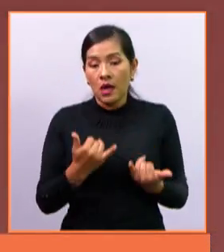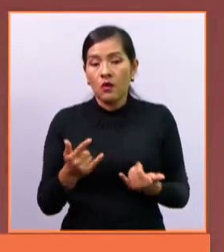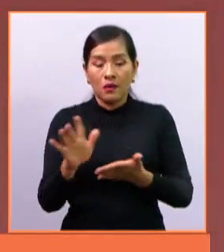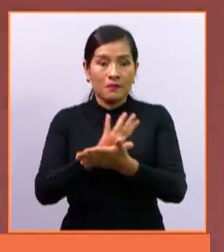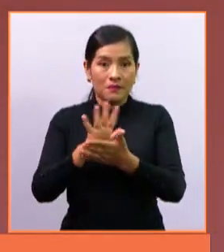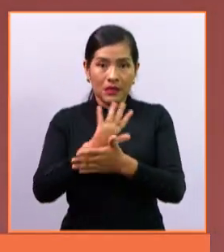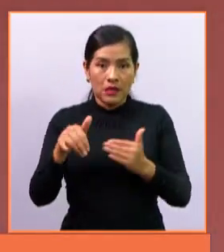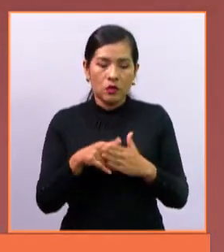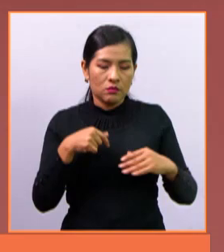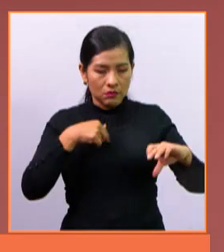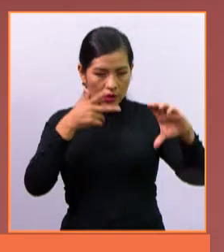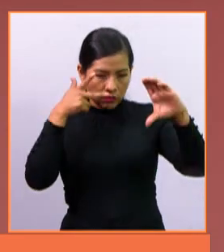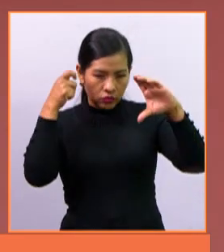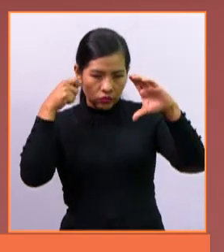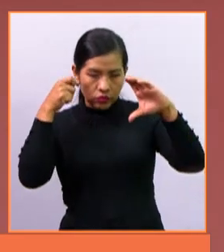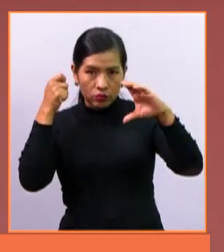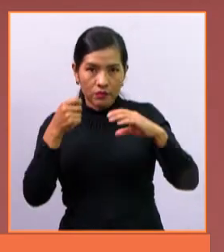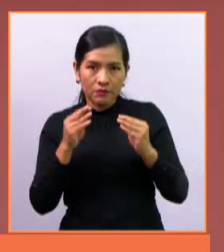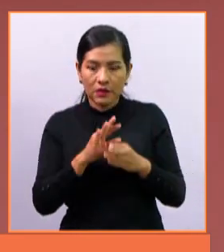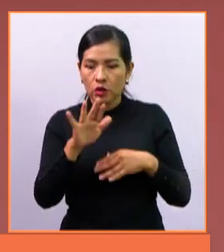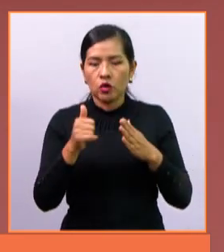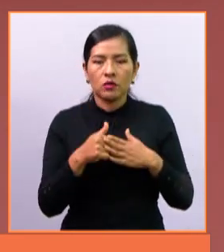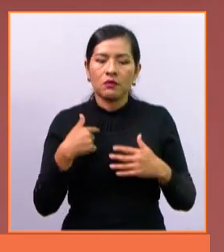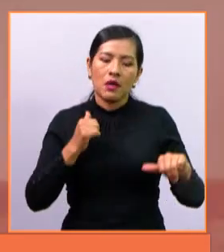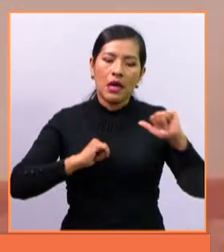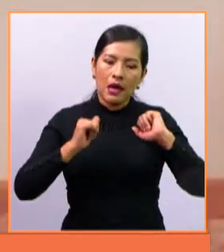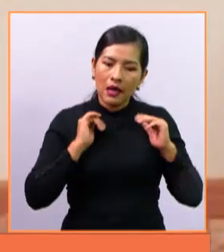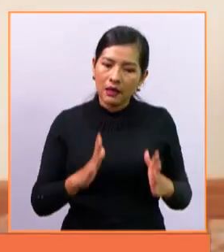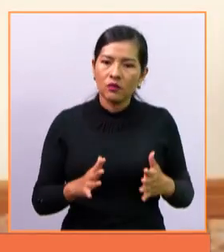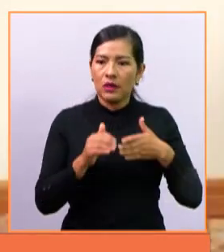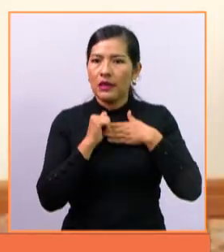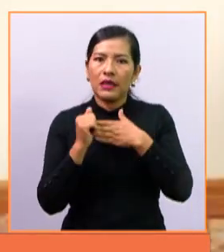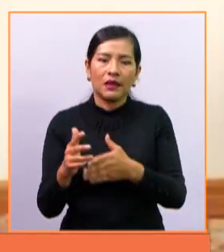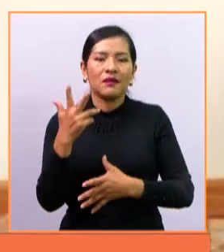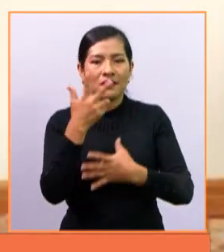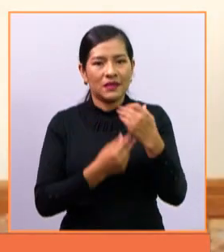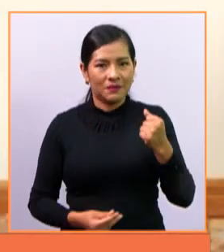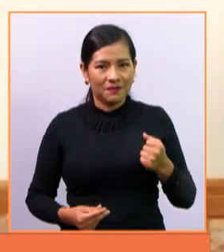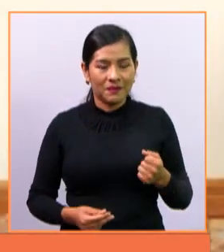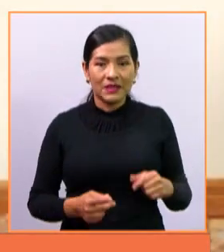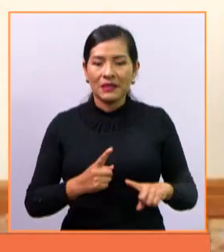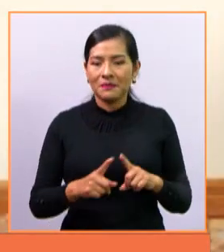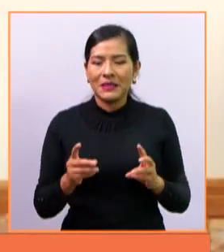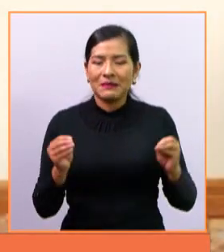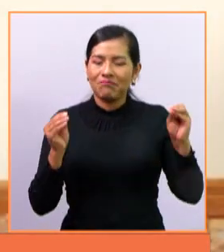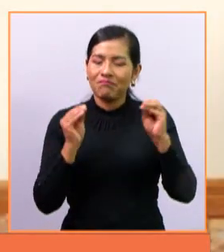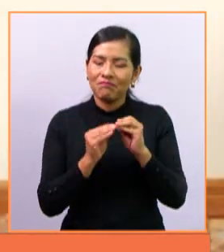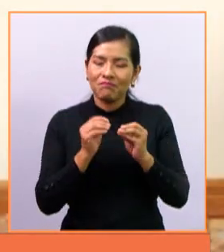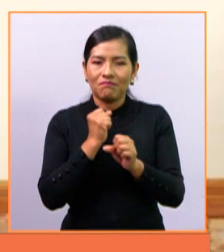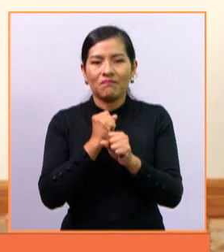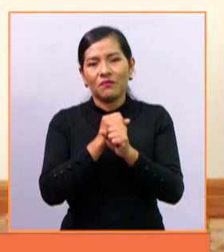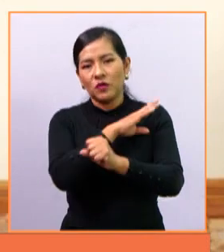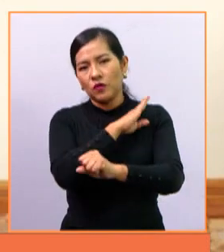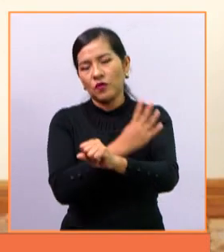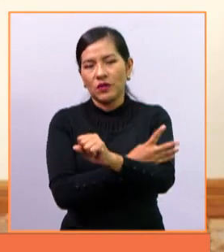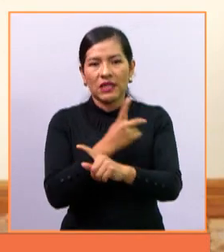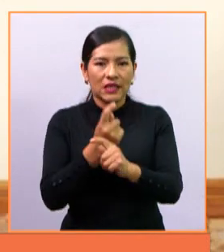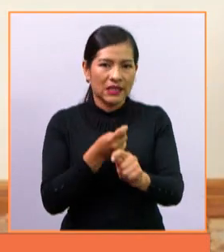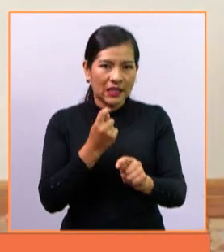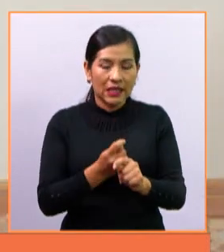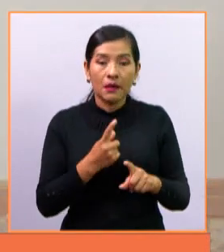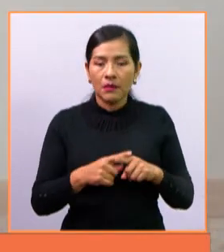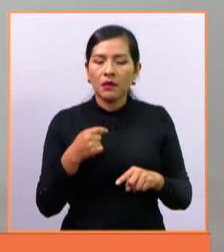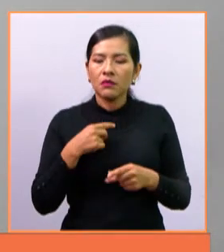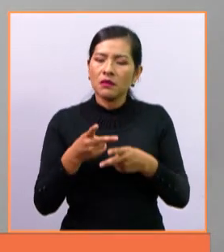el camarógrafo, soy el gaffer, soy el actor y soy el director. Y eso es más complicado, entonces yo me doy papeles algo fáciles,